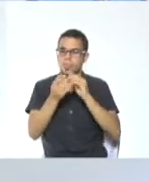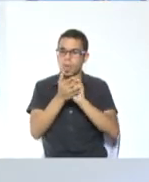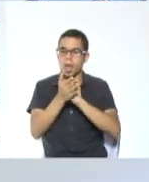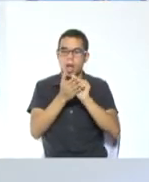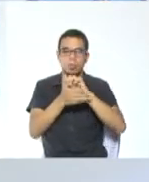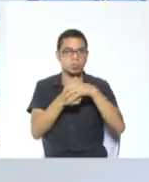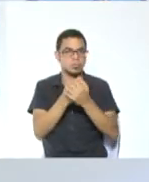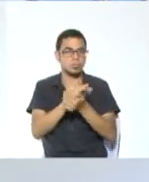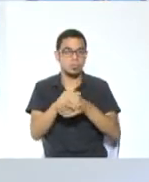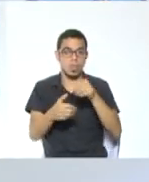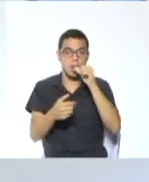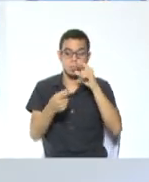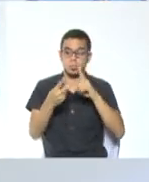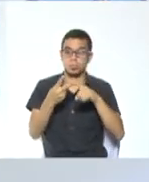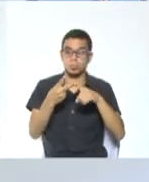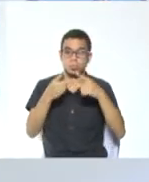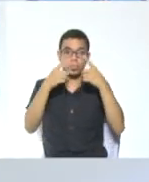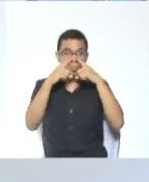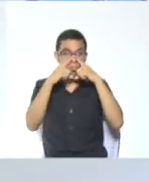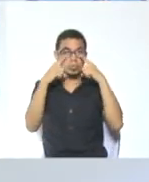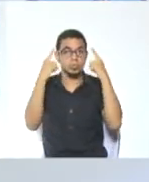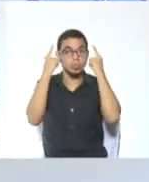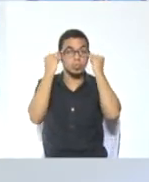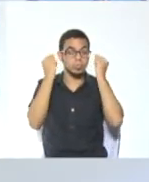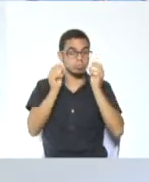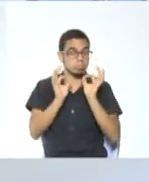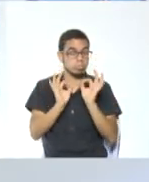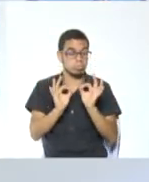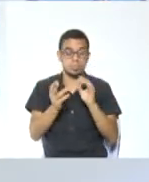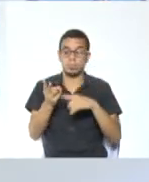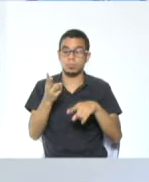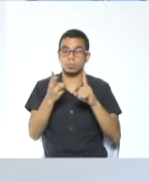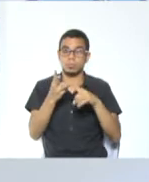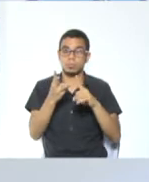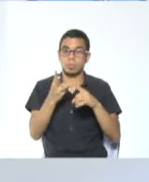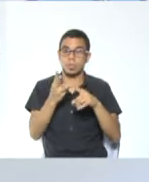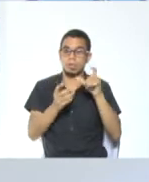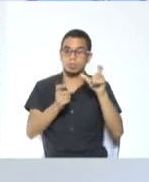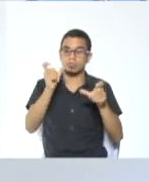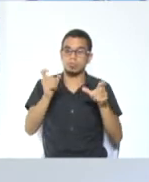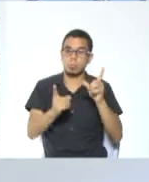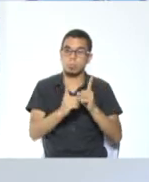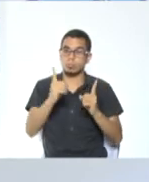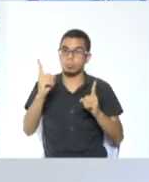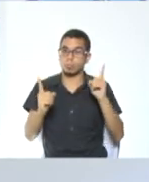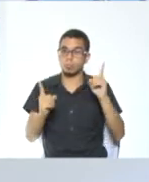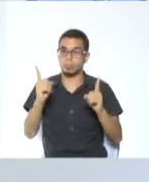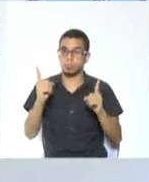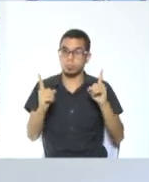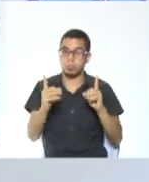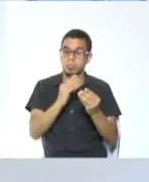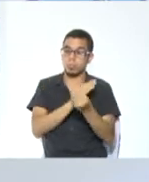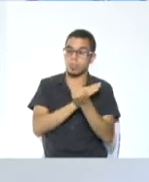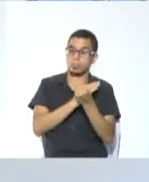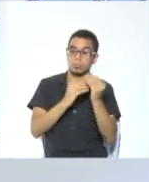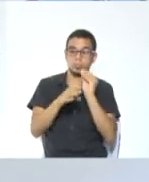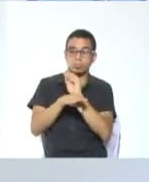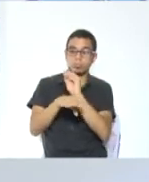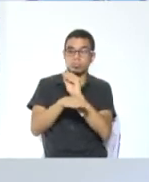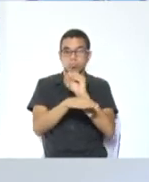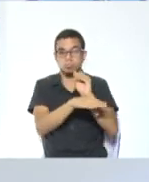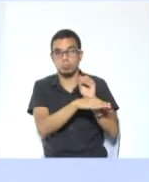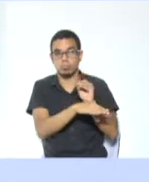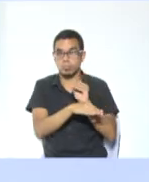con agua y jabón, el uso correcto del tapabocas o mascarilla y por supuesto ese distanciamiento físico